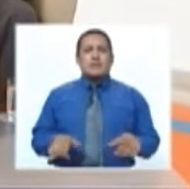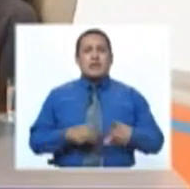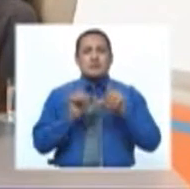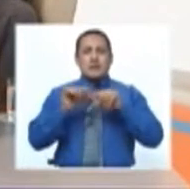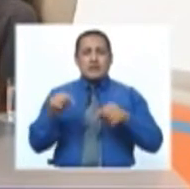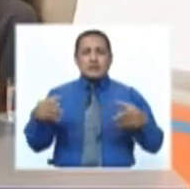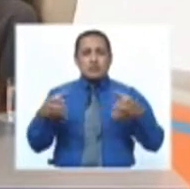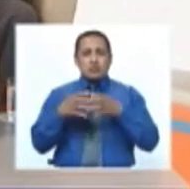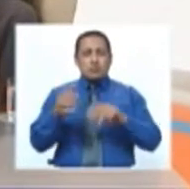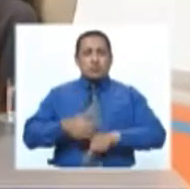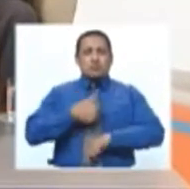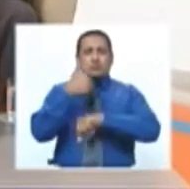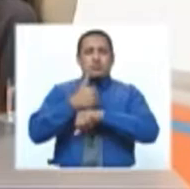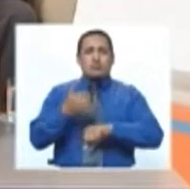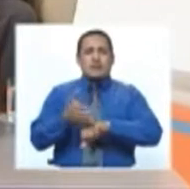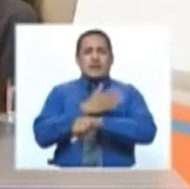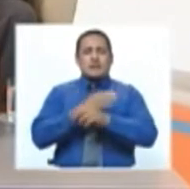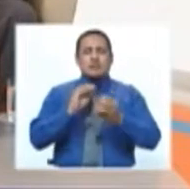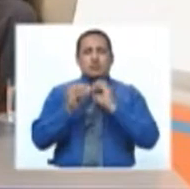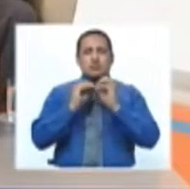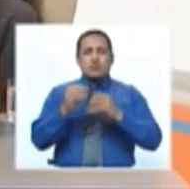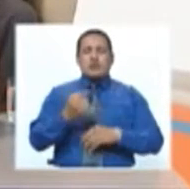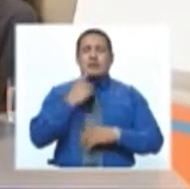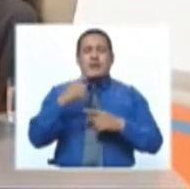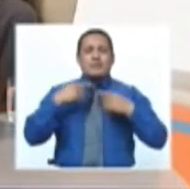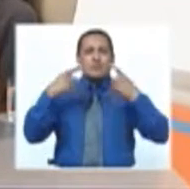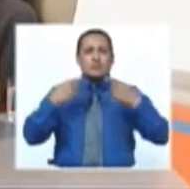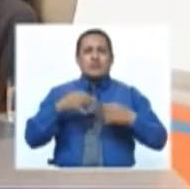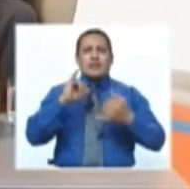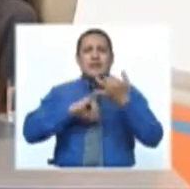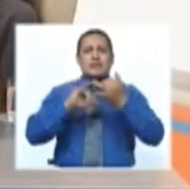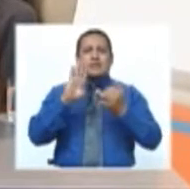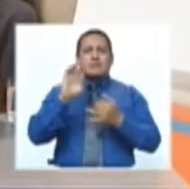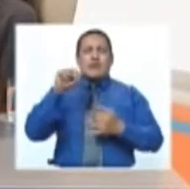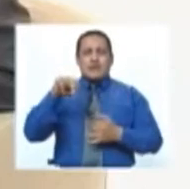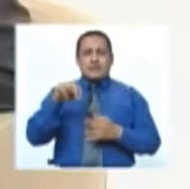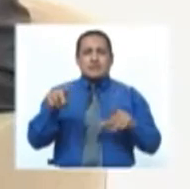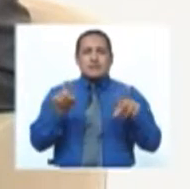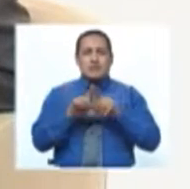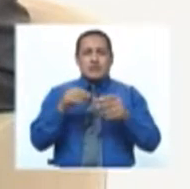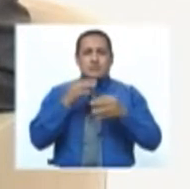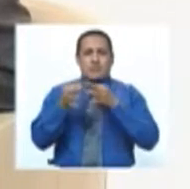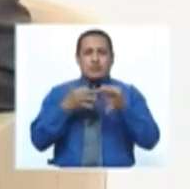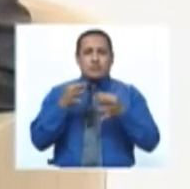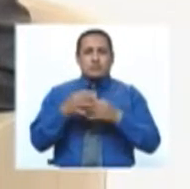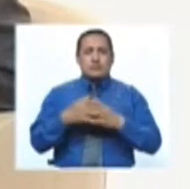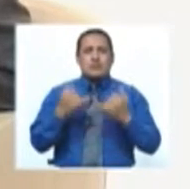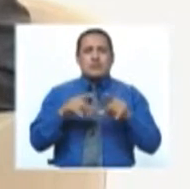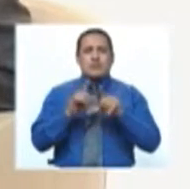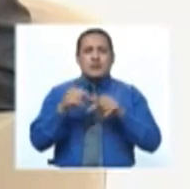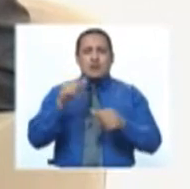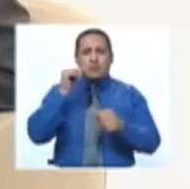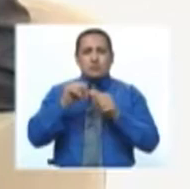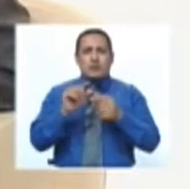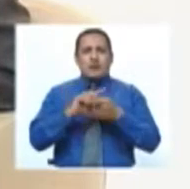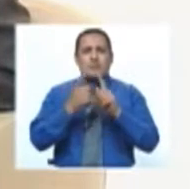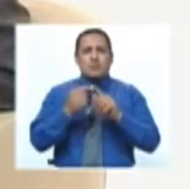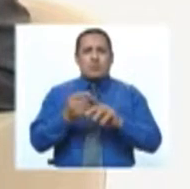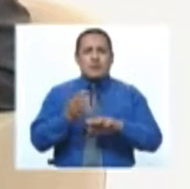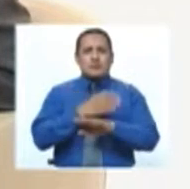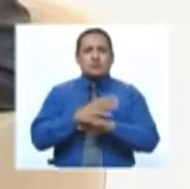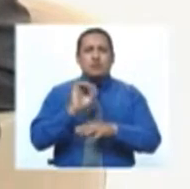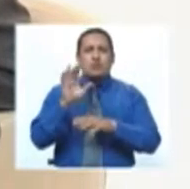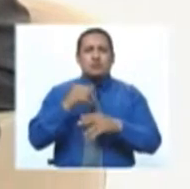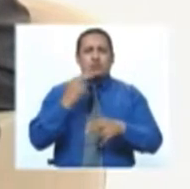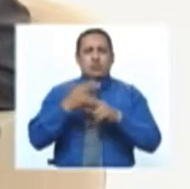Y esta superintendencia, que las engloba todas, es la famosa SBN, ¿no? Por sus siglos. Así es. Que entiendo ha cambiado de nombre, ¿no? Antes